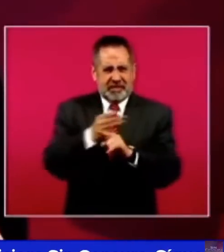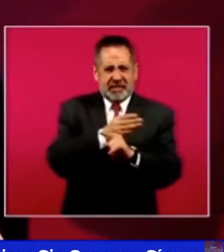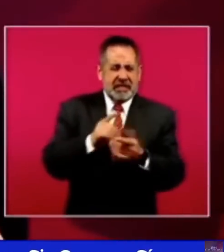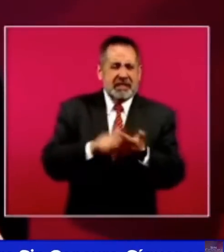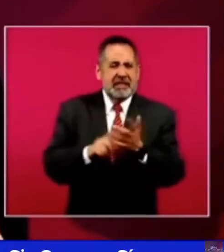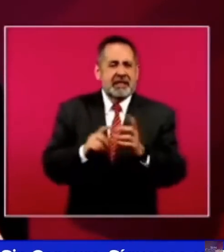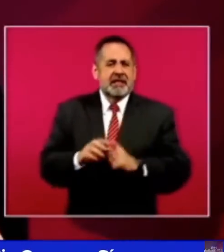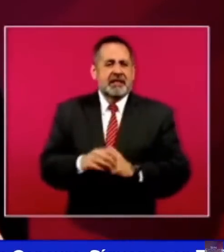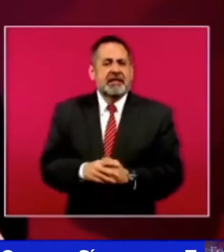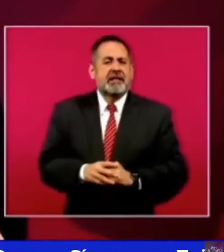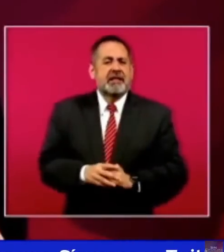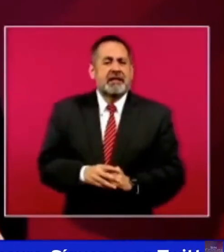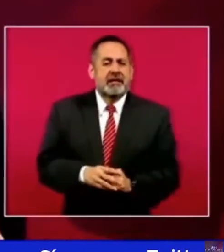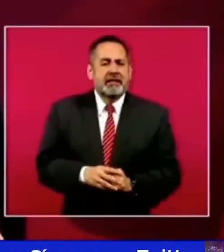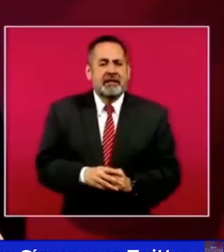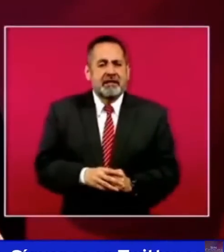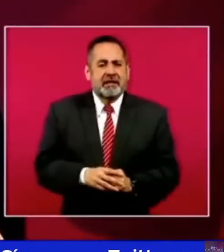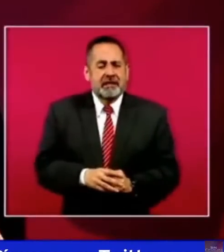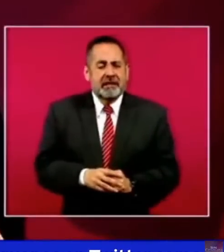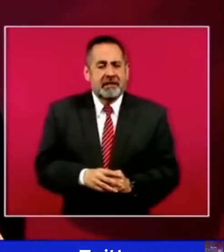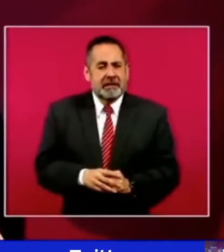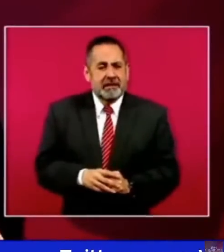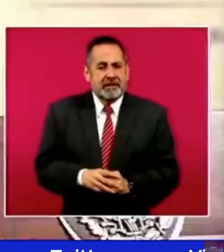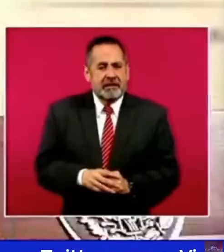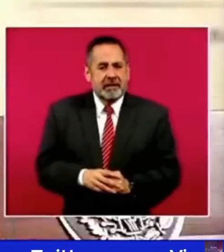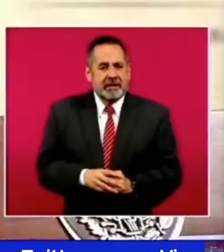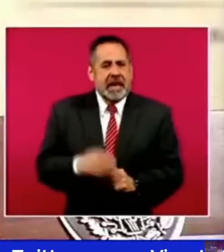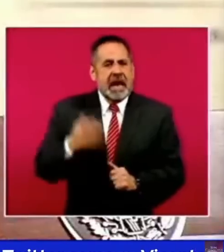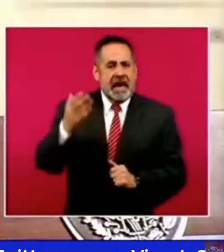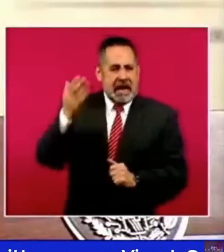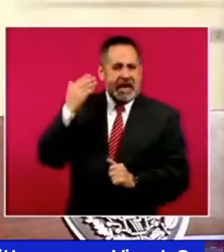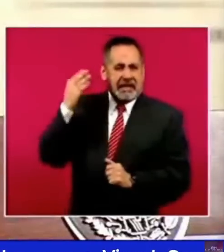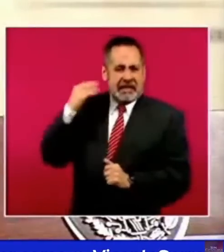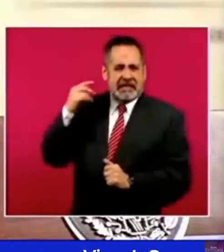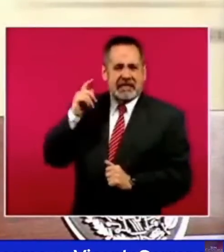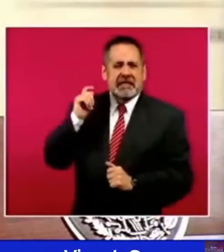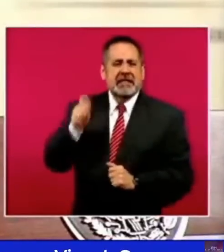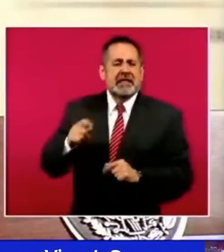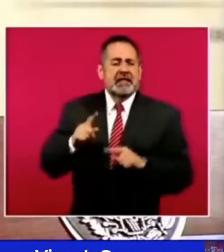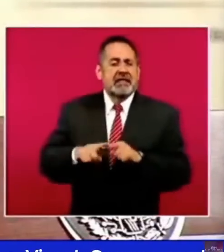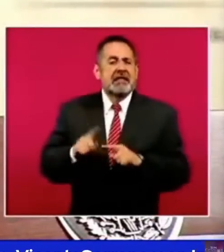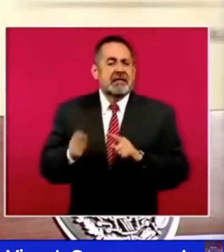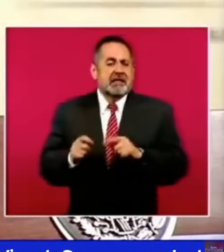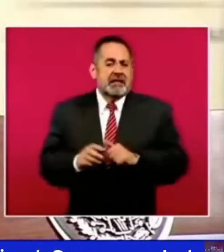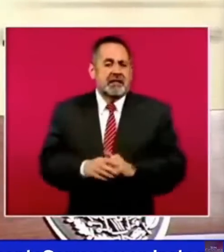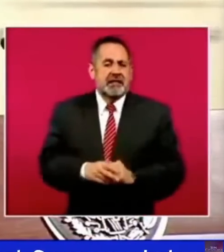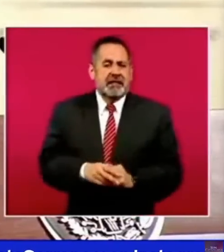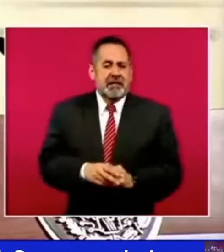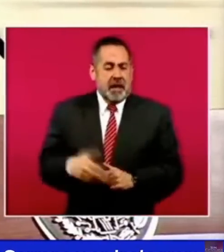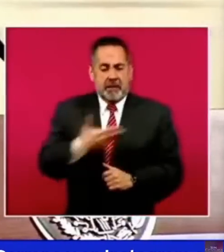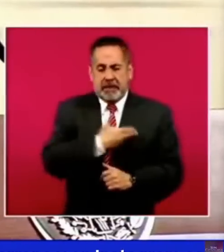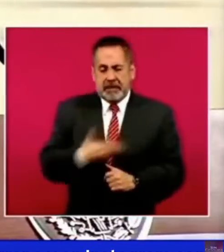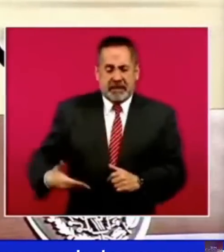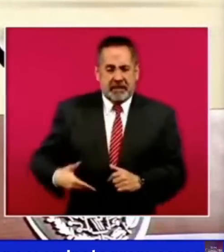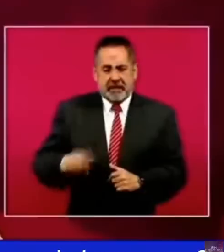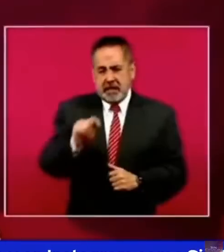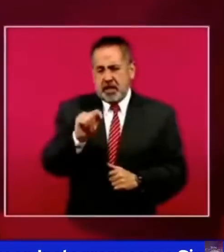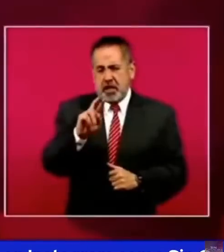dos momentos difíciles, siendo presidente Donald Trump,